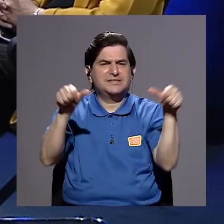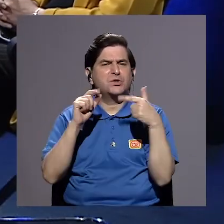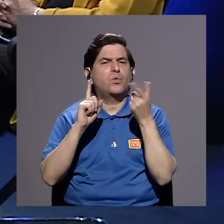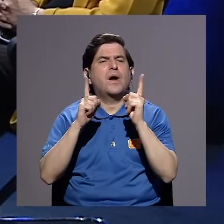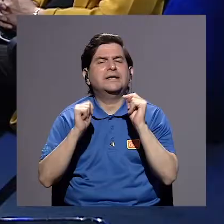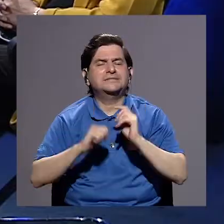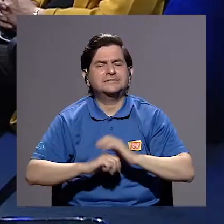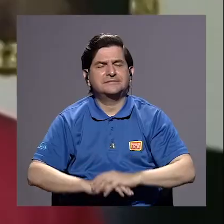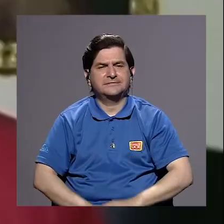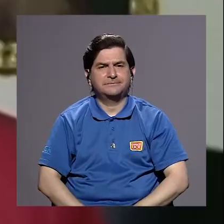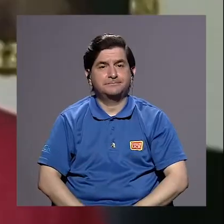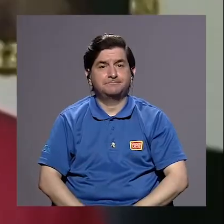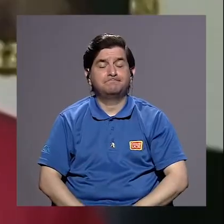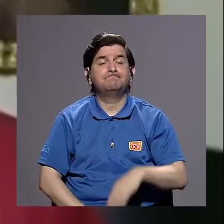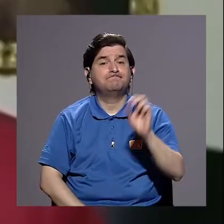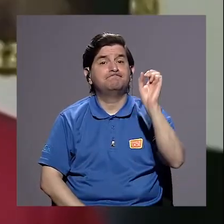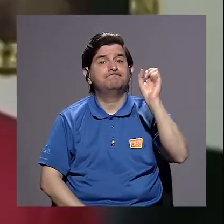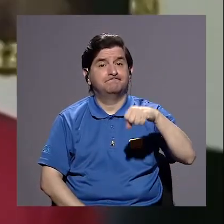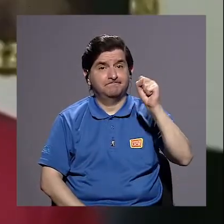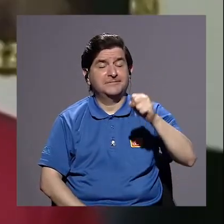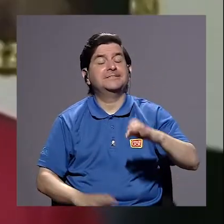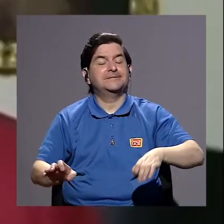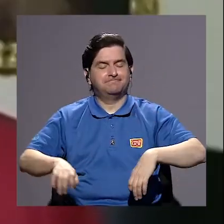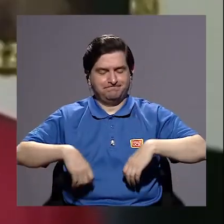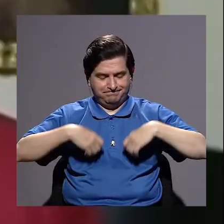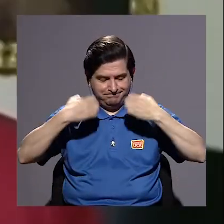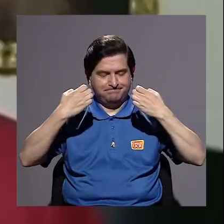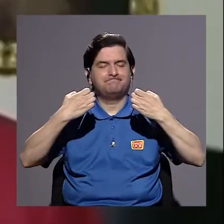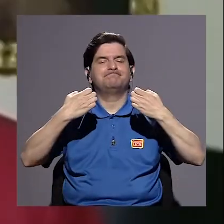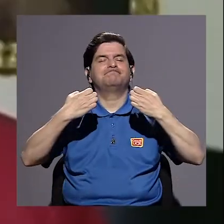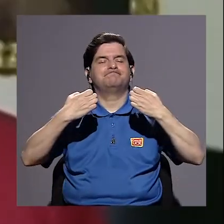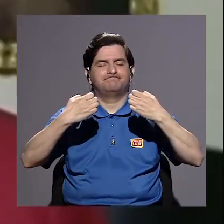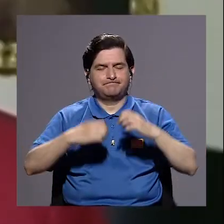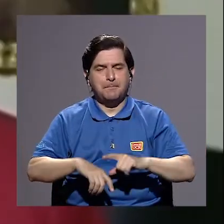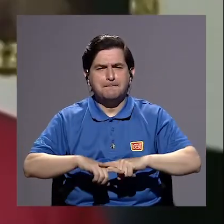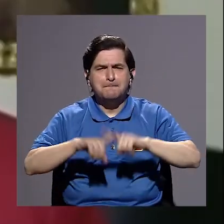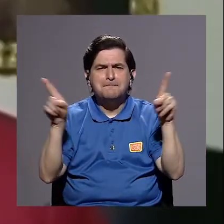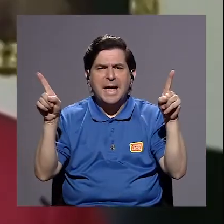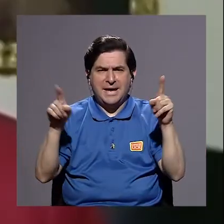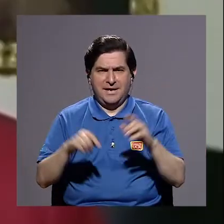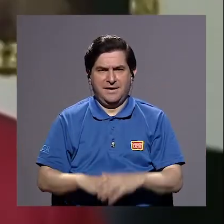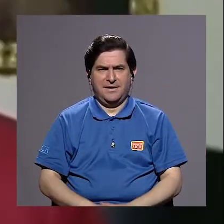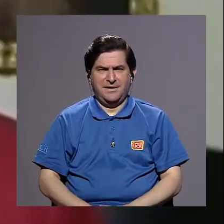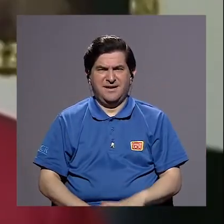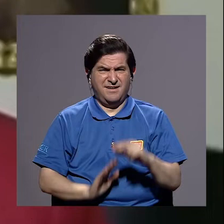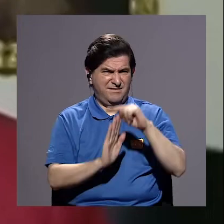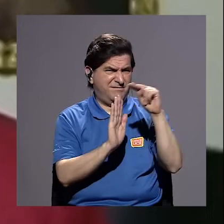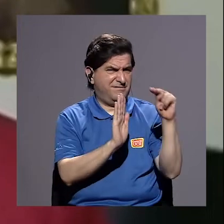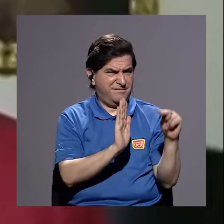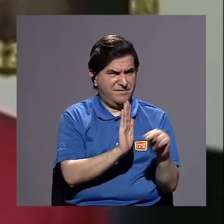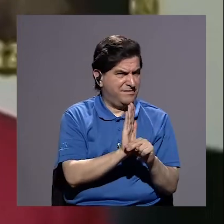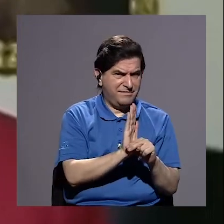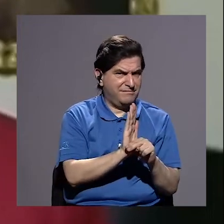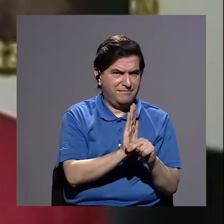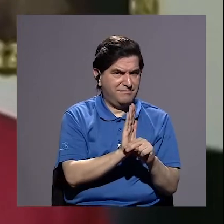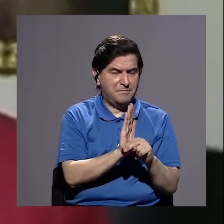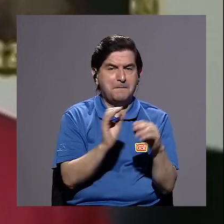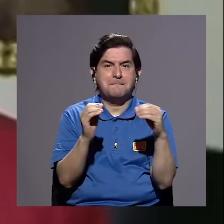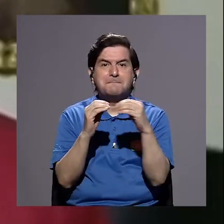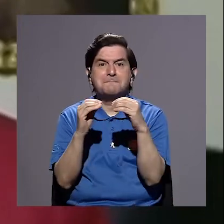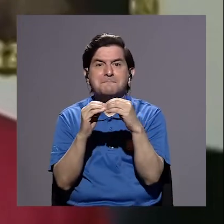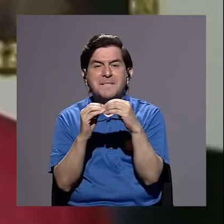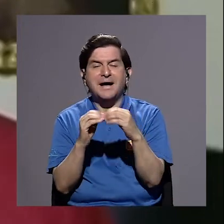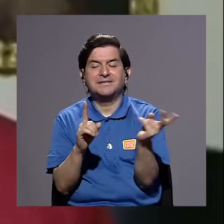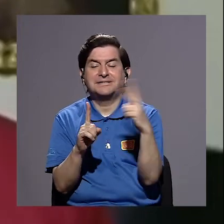campo? Sin duda sí los hay, doña Rosaura, pero más que en las normas, los hay